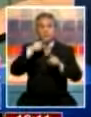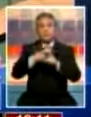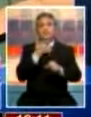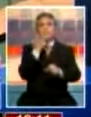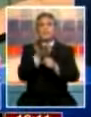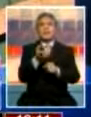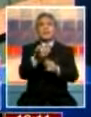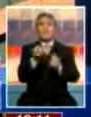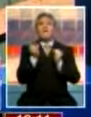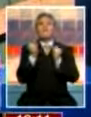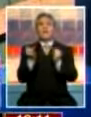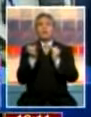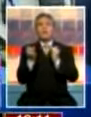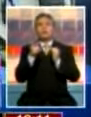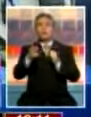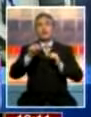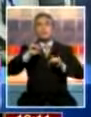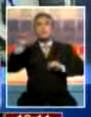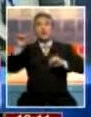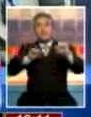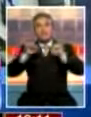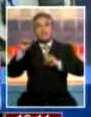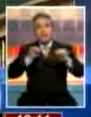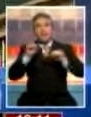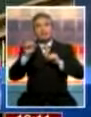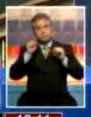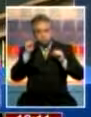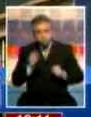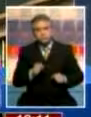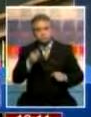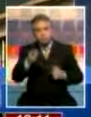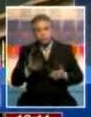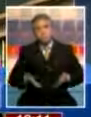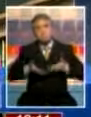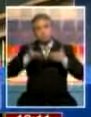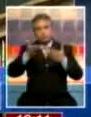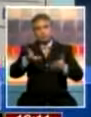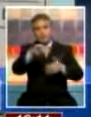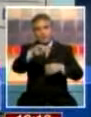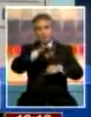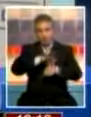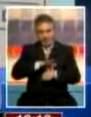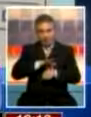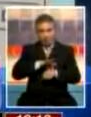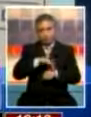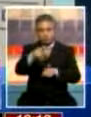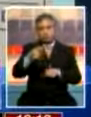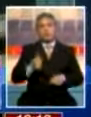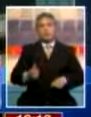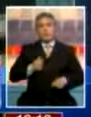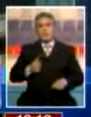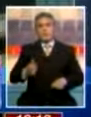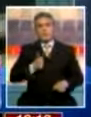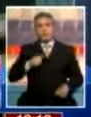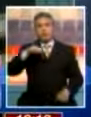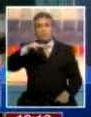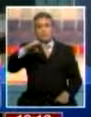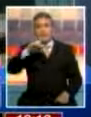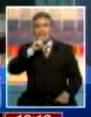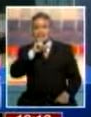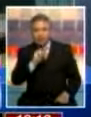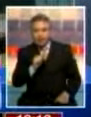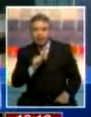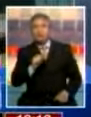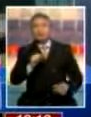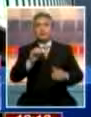en relación a las políticas de incentivos que puedan estar entregándose al personal médico en materia de cumplimientos de metas o mínimos